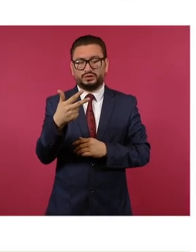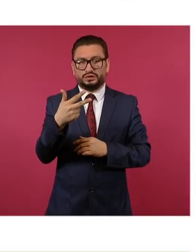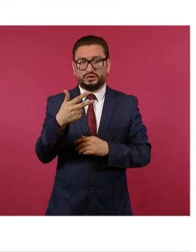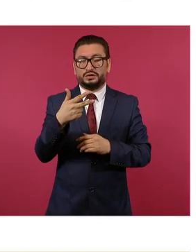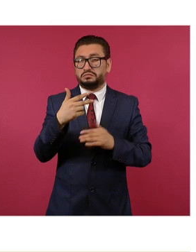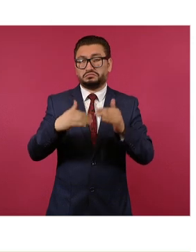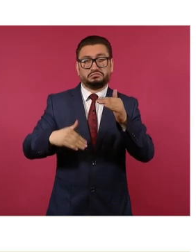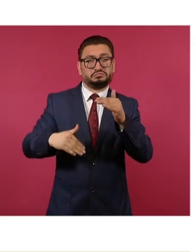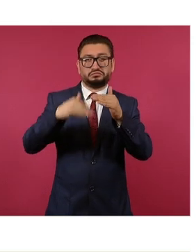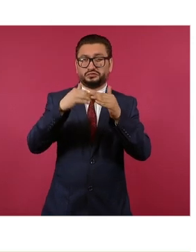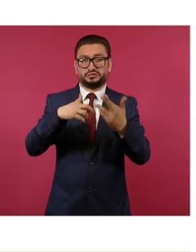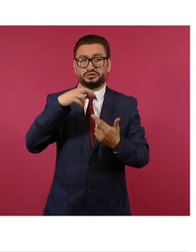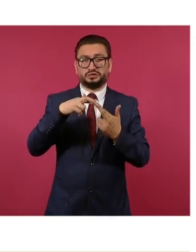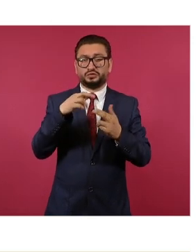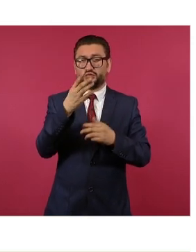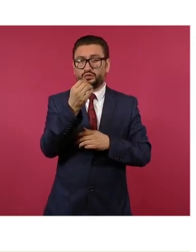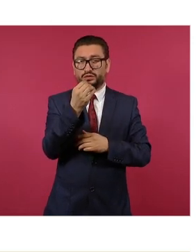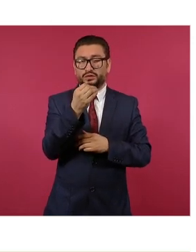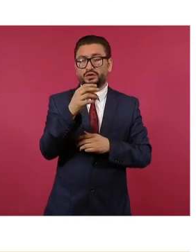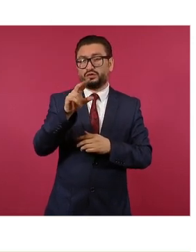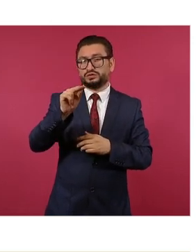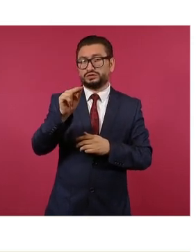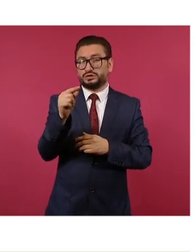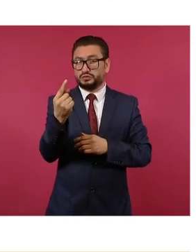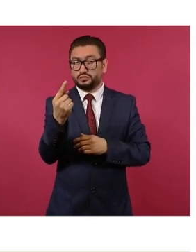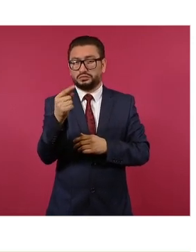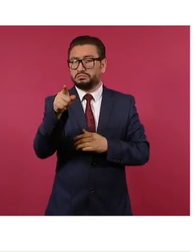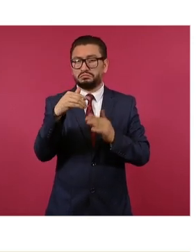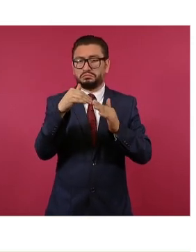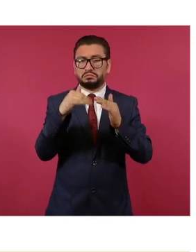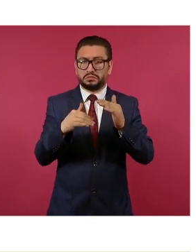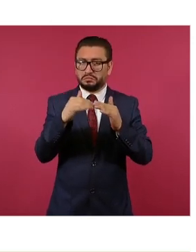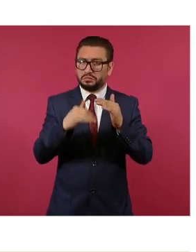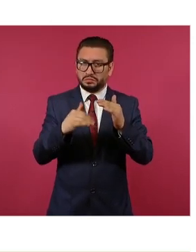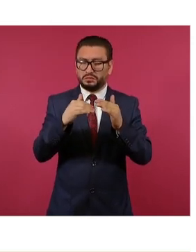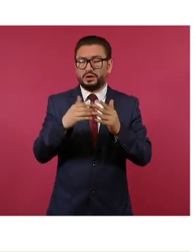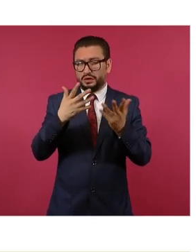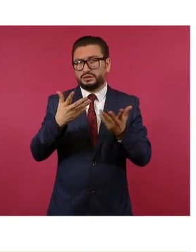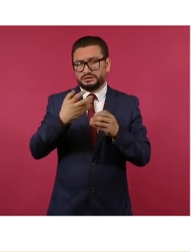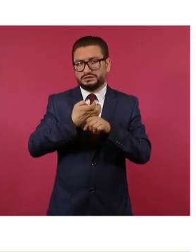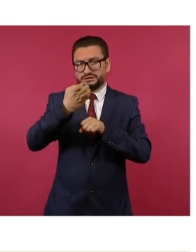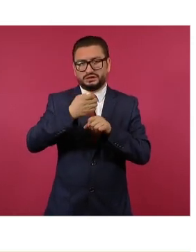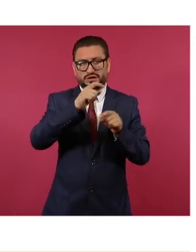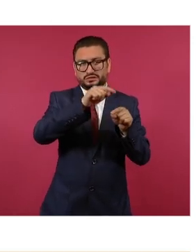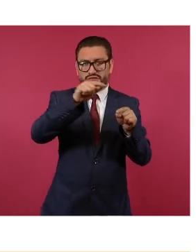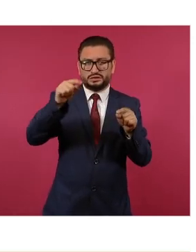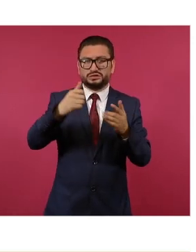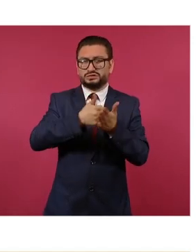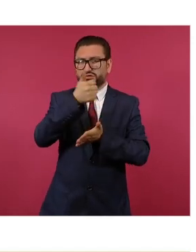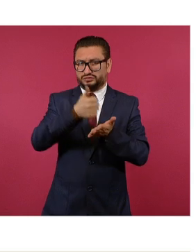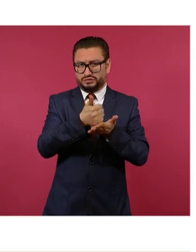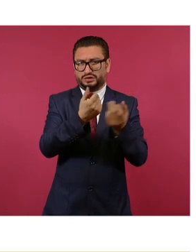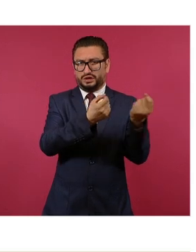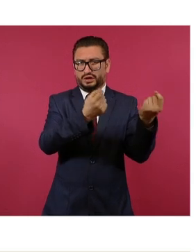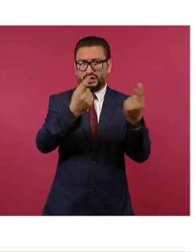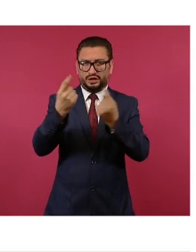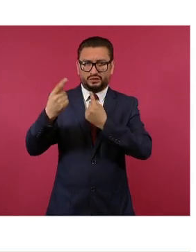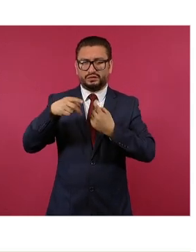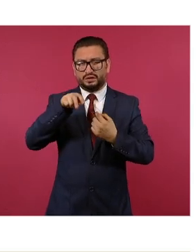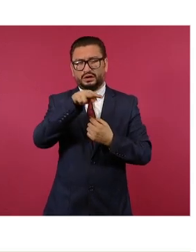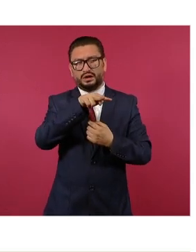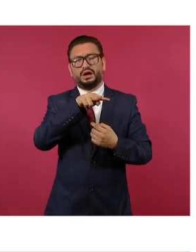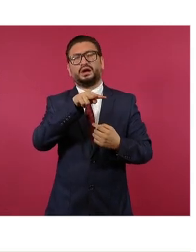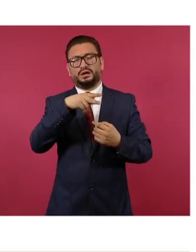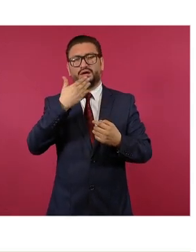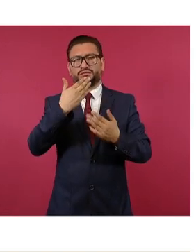el máximo en su región es de 9 pesos con 81 centavos y como sabemos en varios estados y ciudades tenemos este